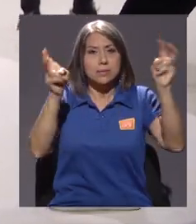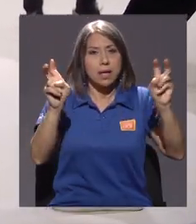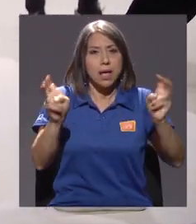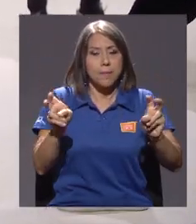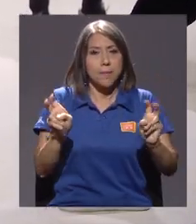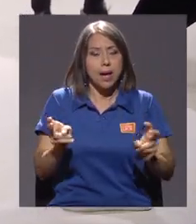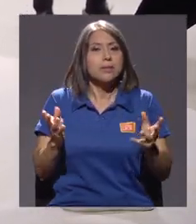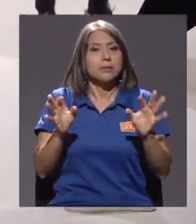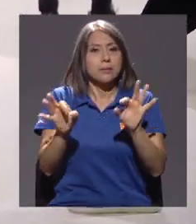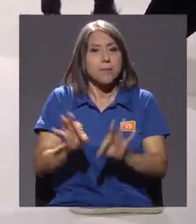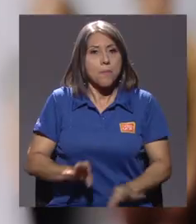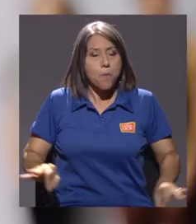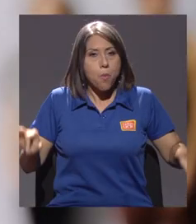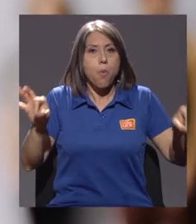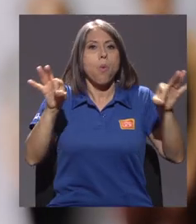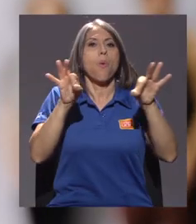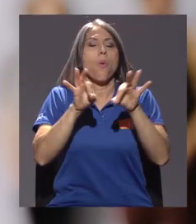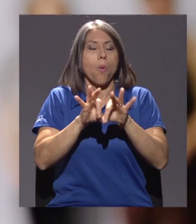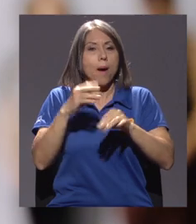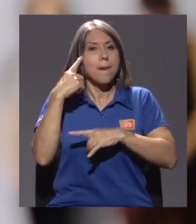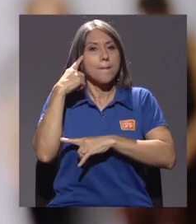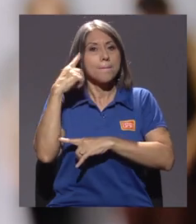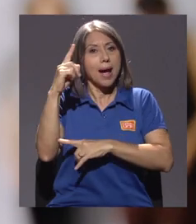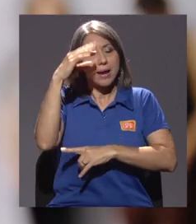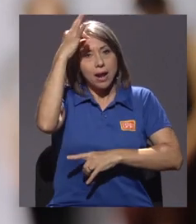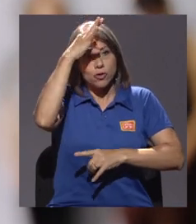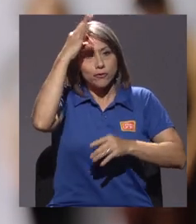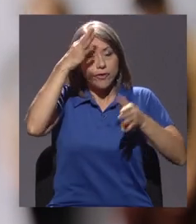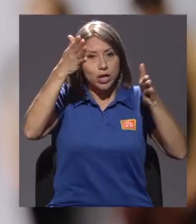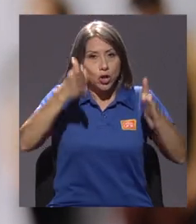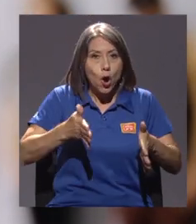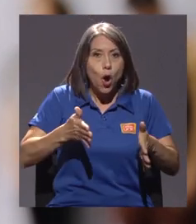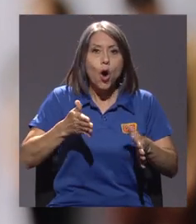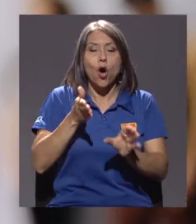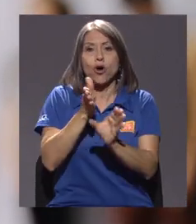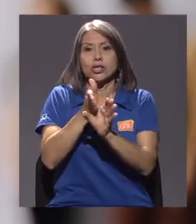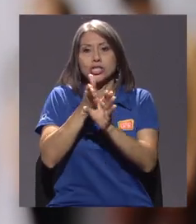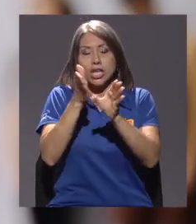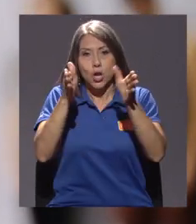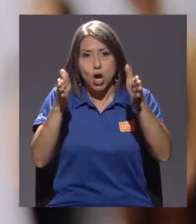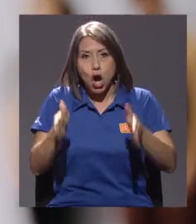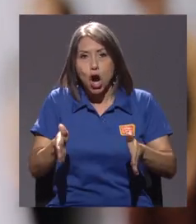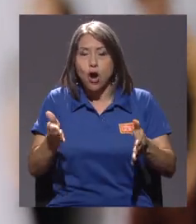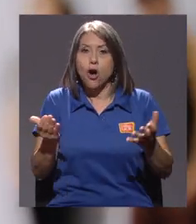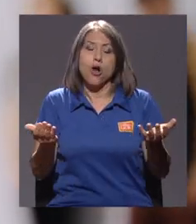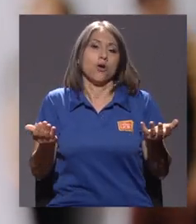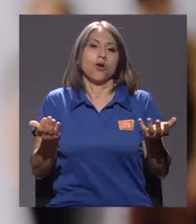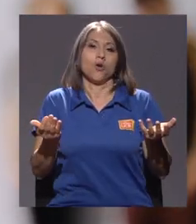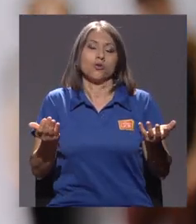temas importantísimos, tanto para los filósofos, los psicólogos,